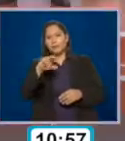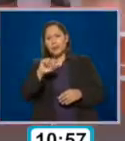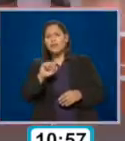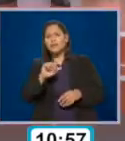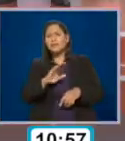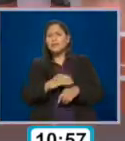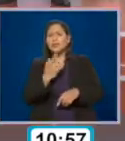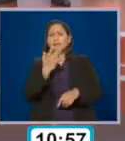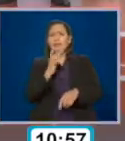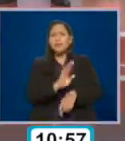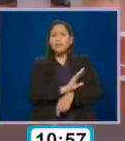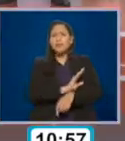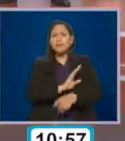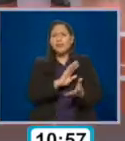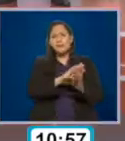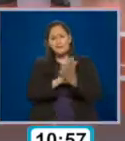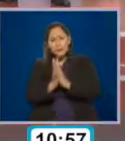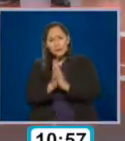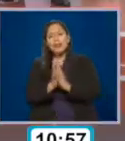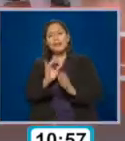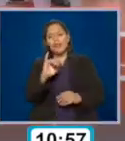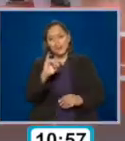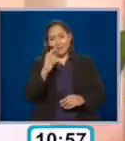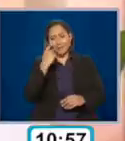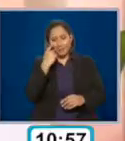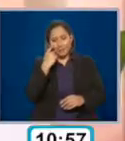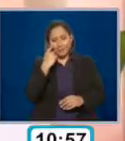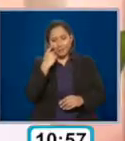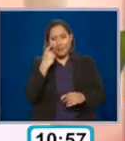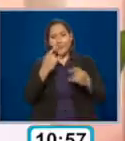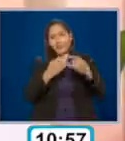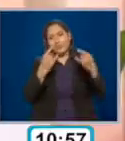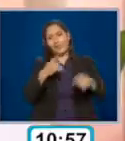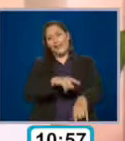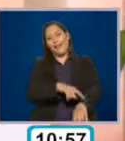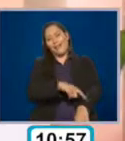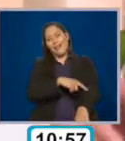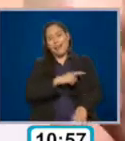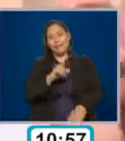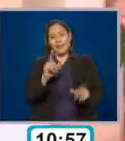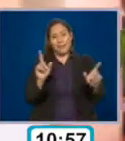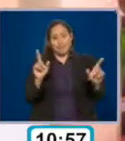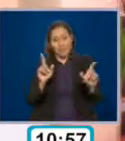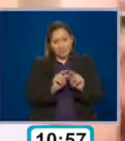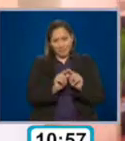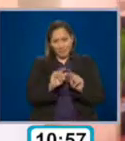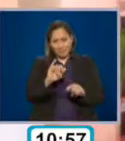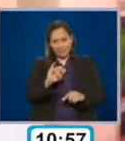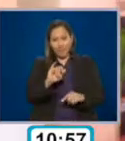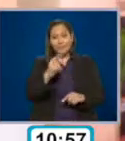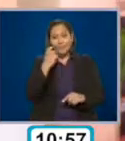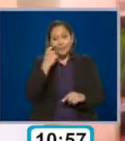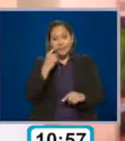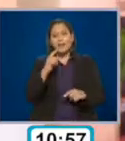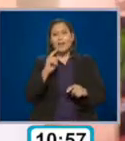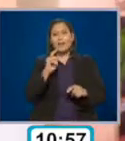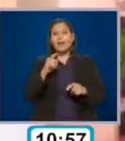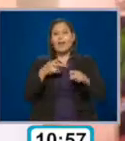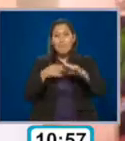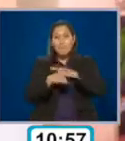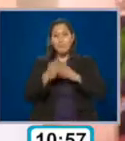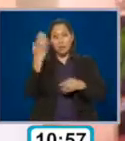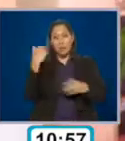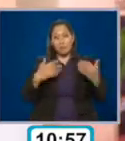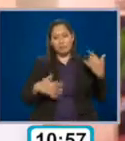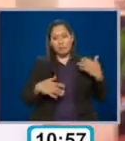las iguanas? ¿Representa Ah, es algo? que, bueno, la historia es un poco larga, pero bueno, la resumo. Resúmela, Ajá. sí, súper. Tocábamos en el metro